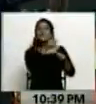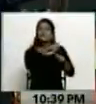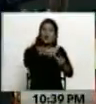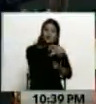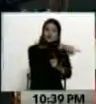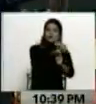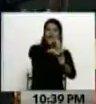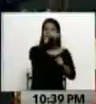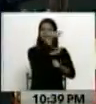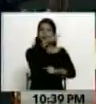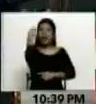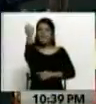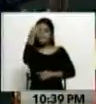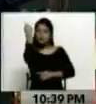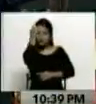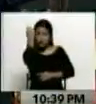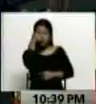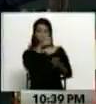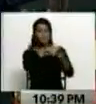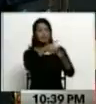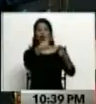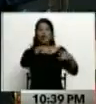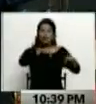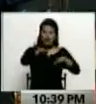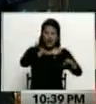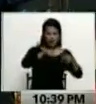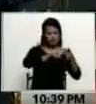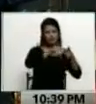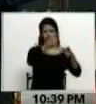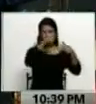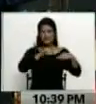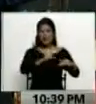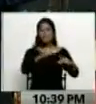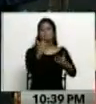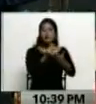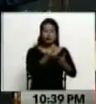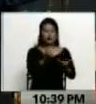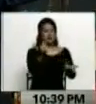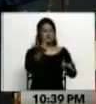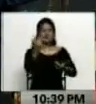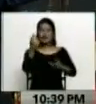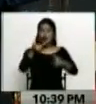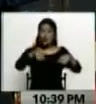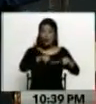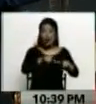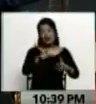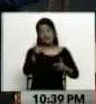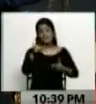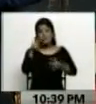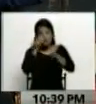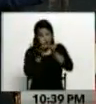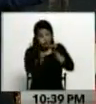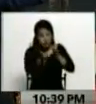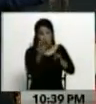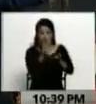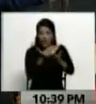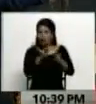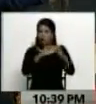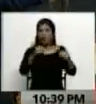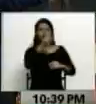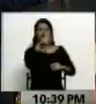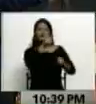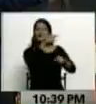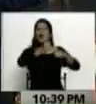cantadores que allá en San Fernando de apure en el tinaco en maturín en monagas en el furreal en el